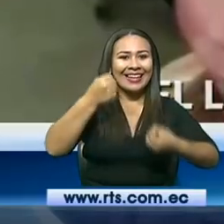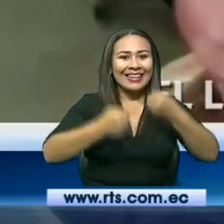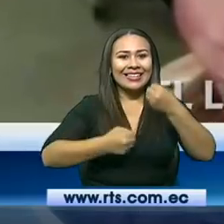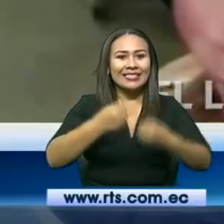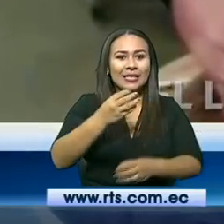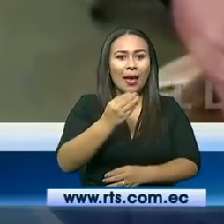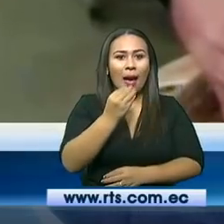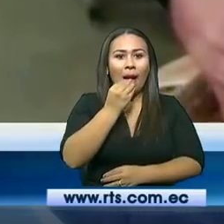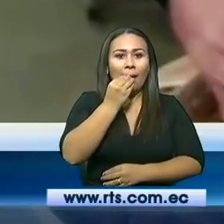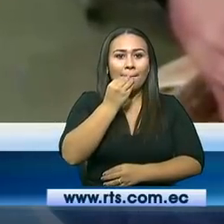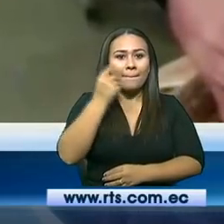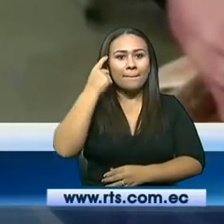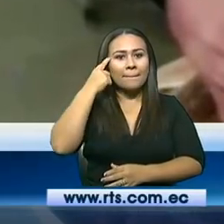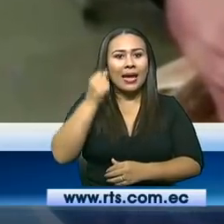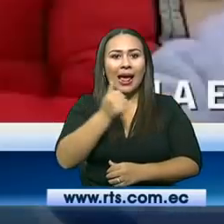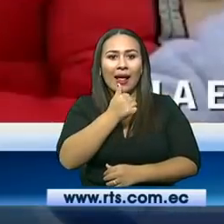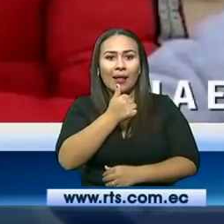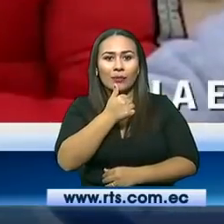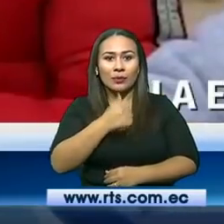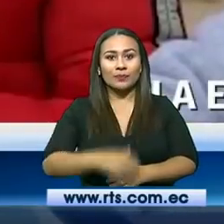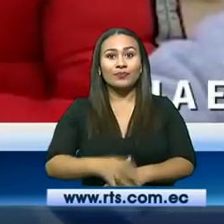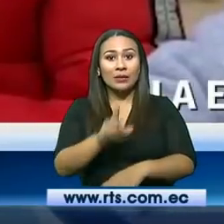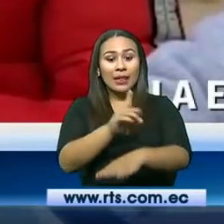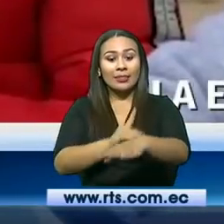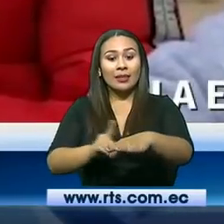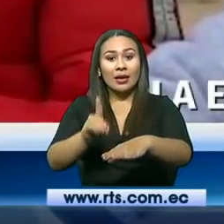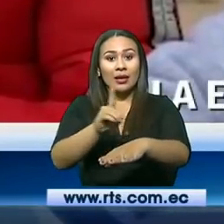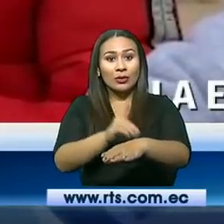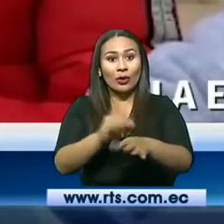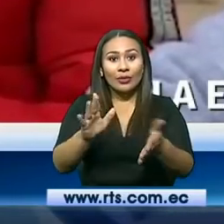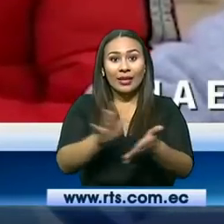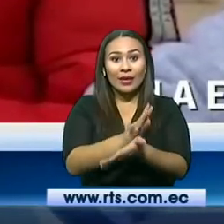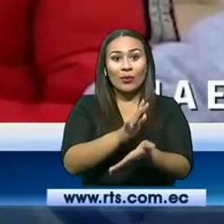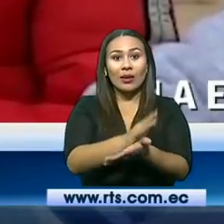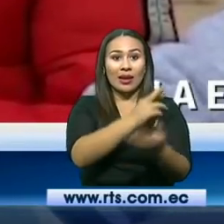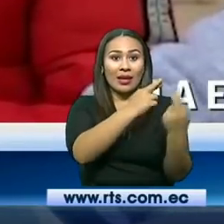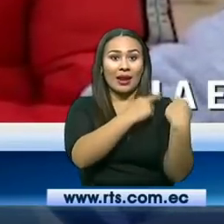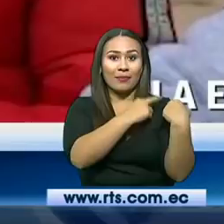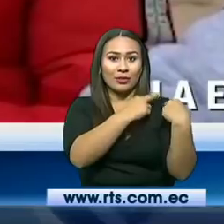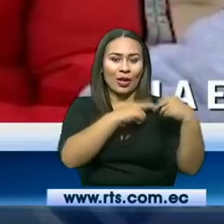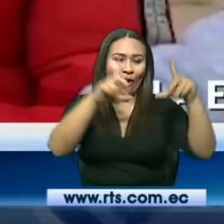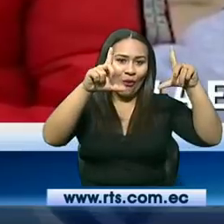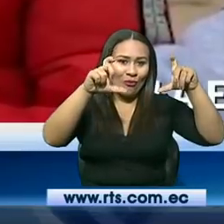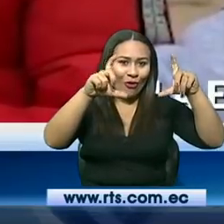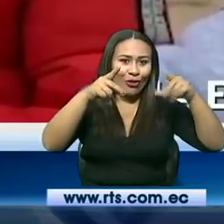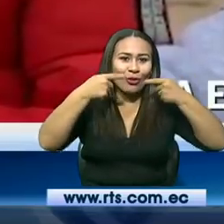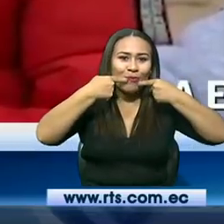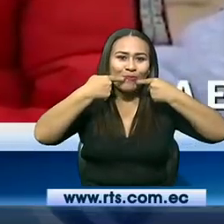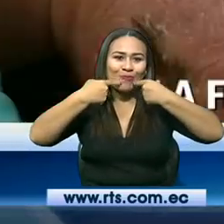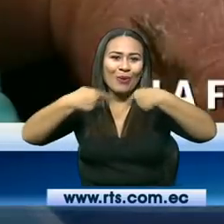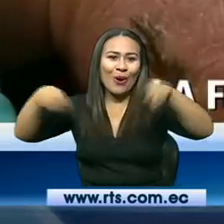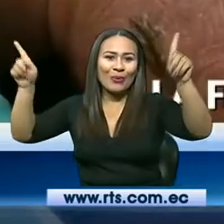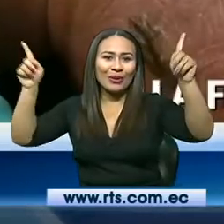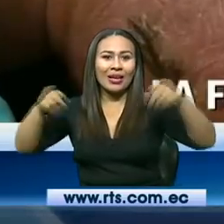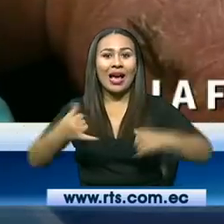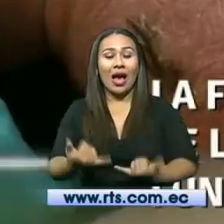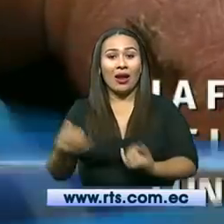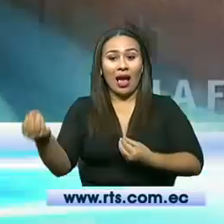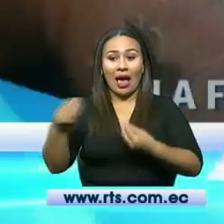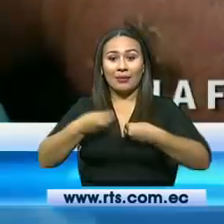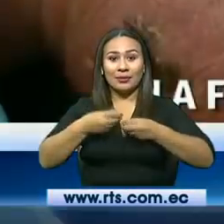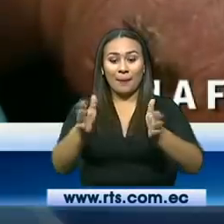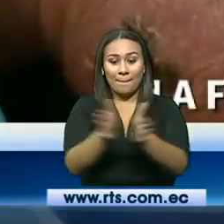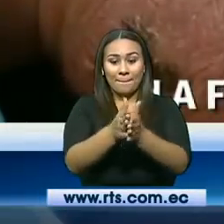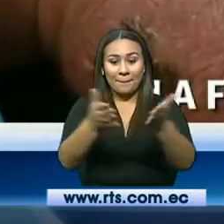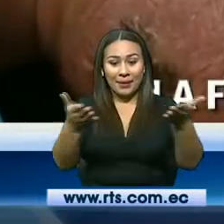almuerzo. El director del centro educativo fue el encargado de tomar la fotografía. Según indicó a la prensa local,